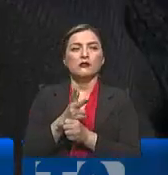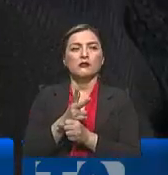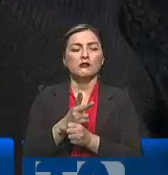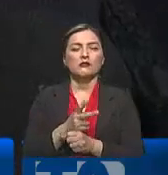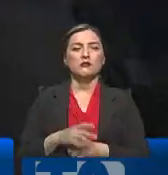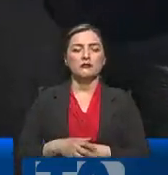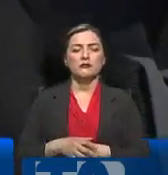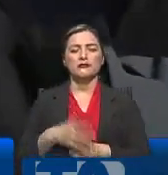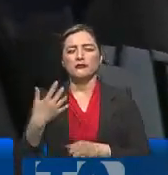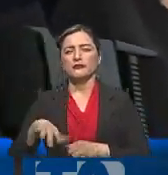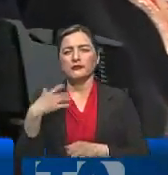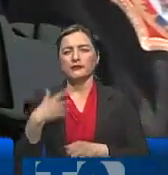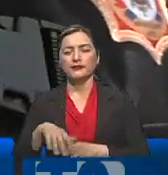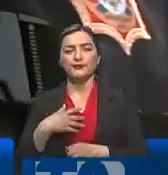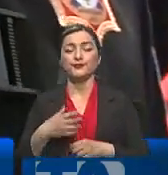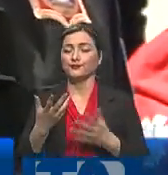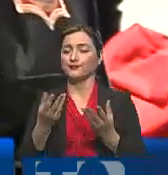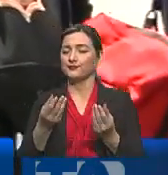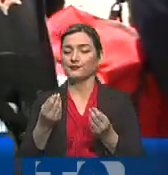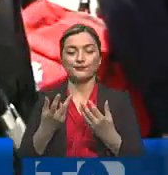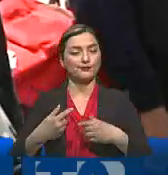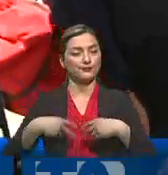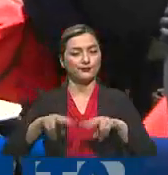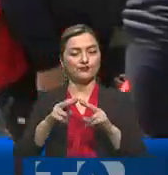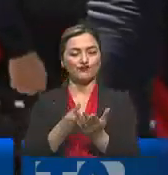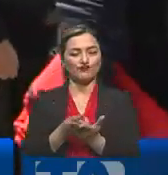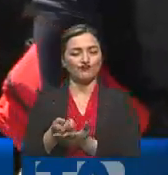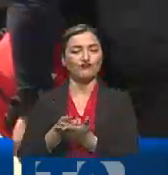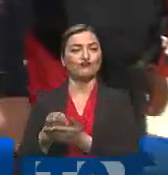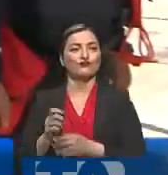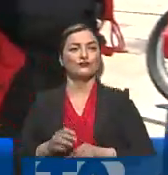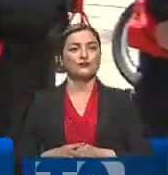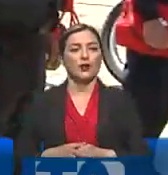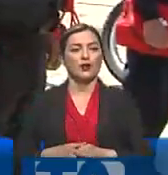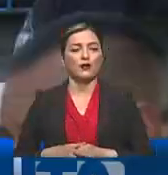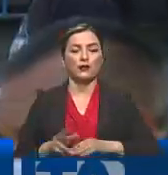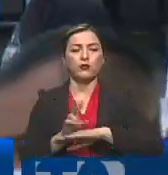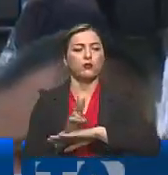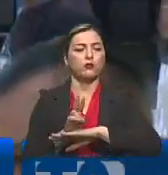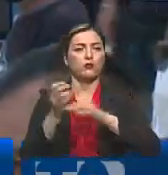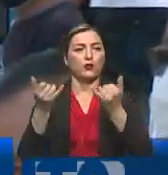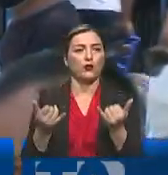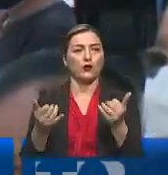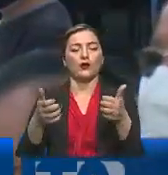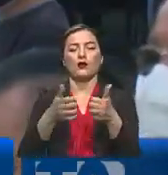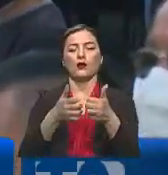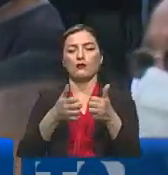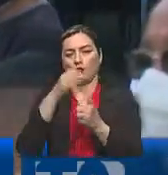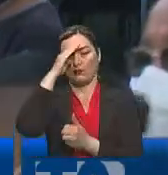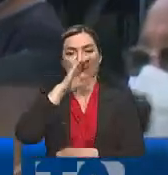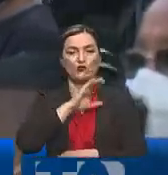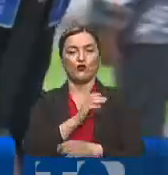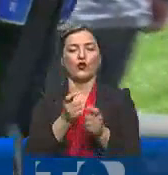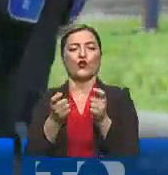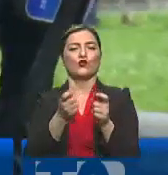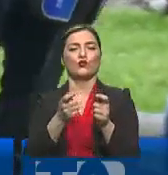300 y pico de miles de dólares. En lo que todos coinciden es en que se debe fiscalizar su uso y determinar por qué ahora se entregó al cuerpo de agentes metropolitanos para